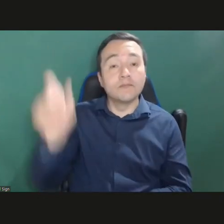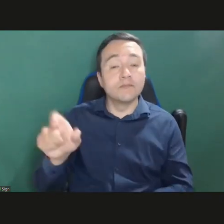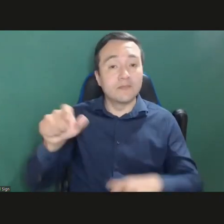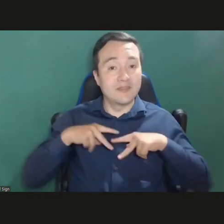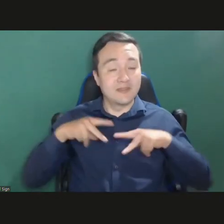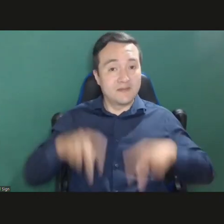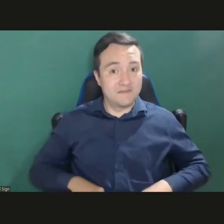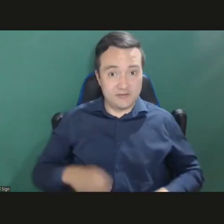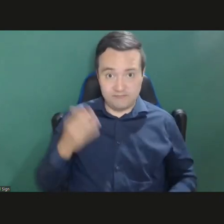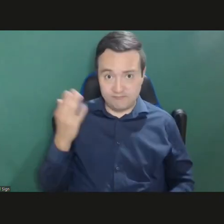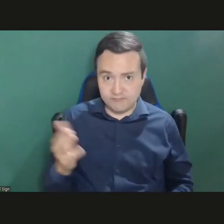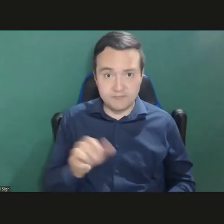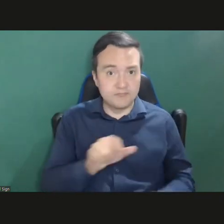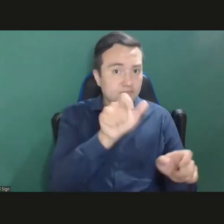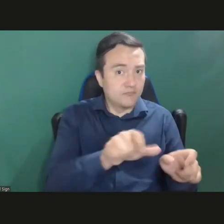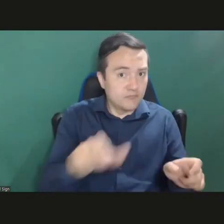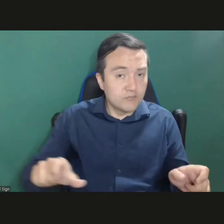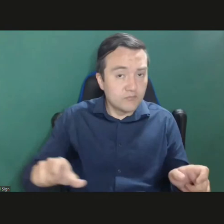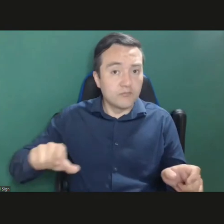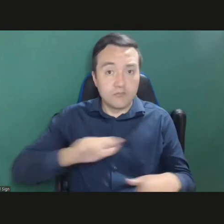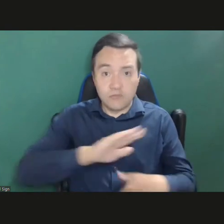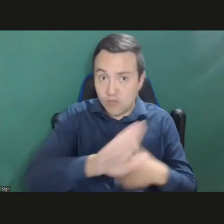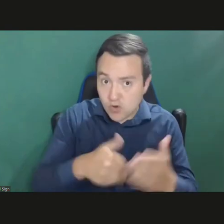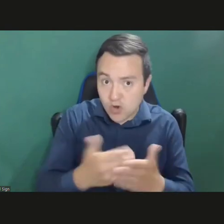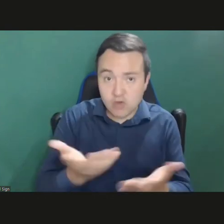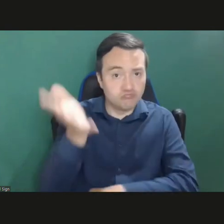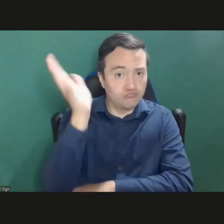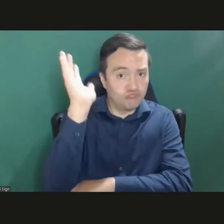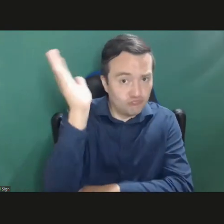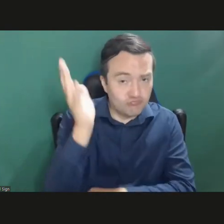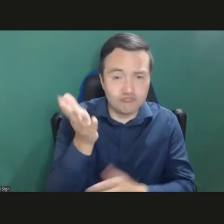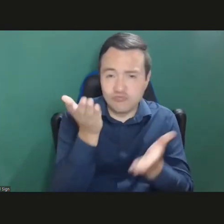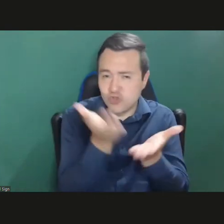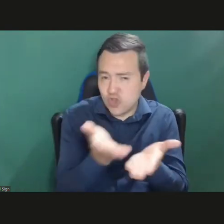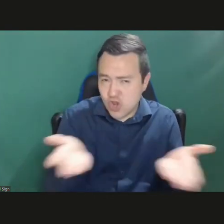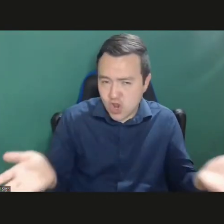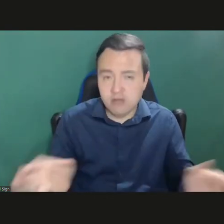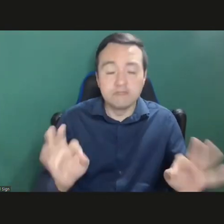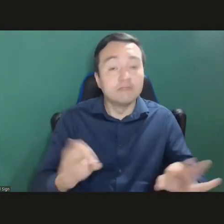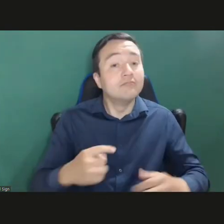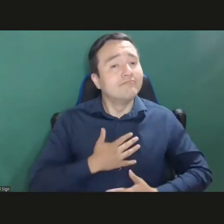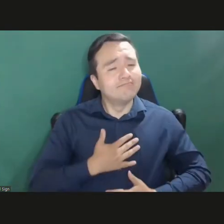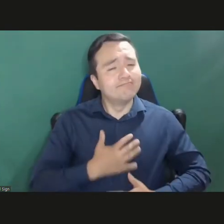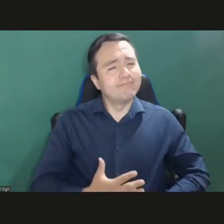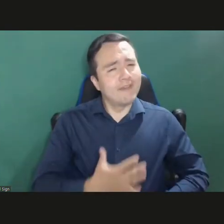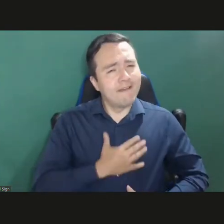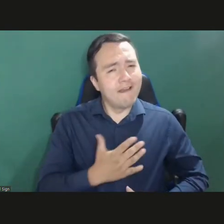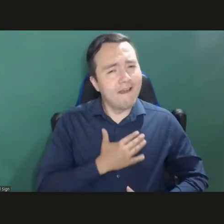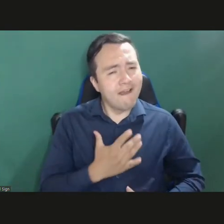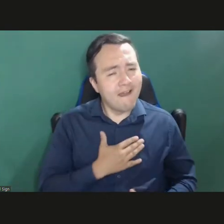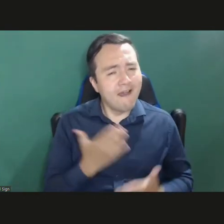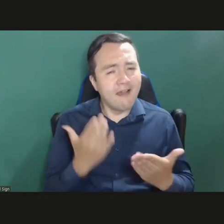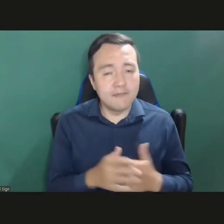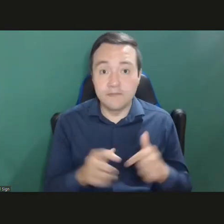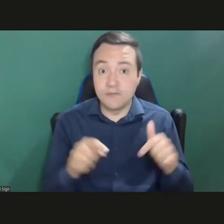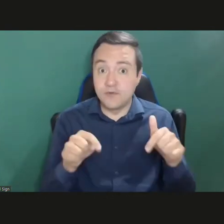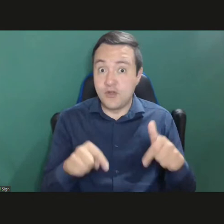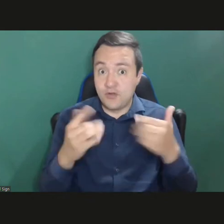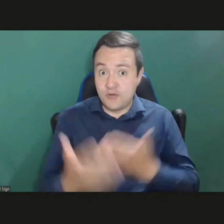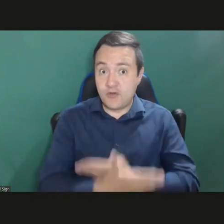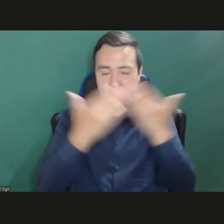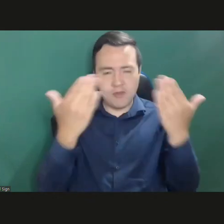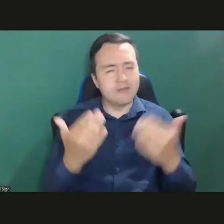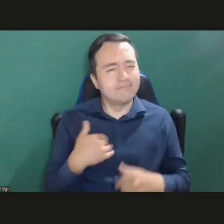oradores colegas damas y caballeros es un gusto para mí estar aquí esta mañana todos estamos sintiendo el impacto